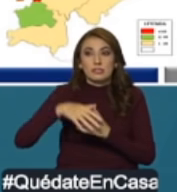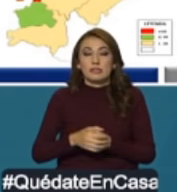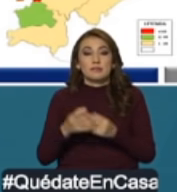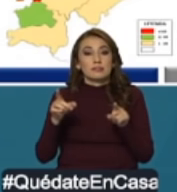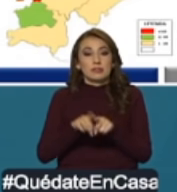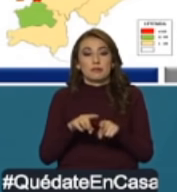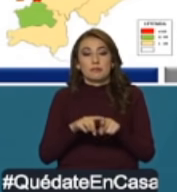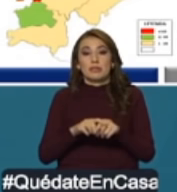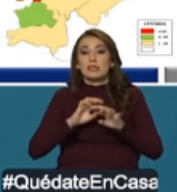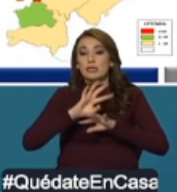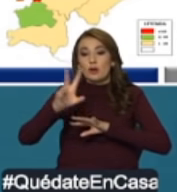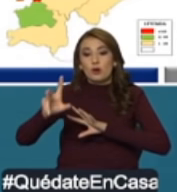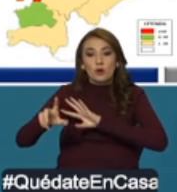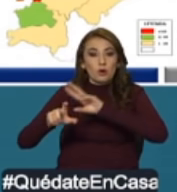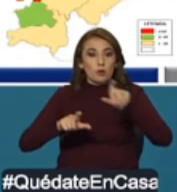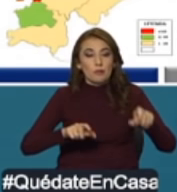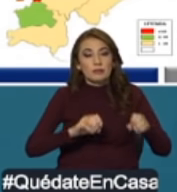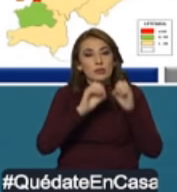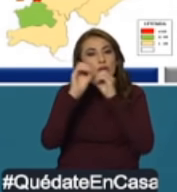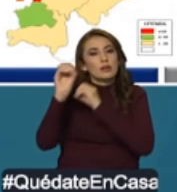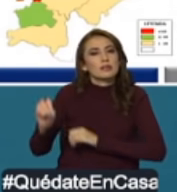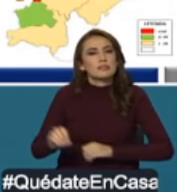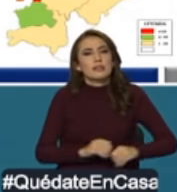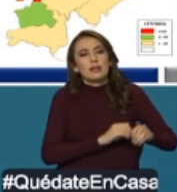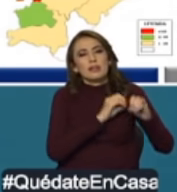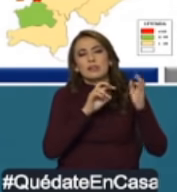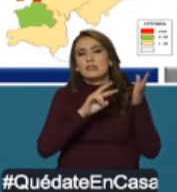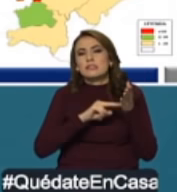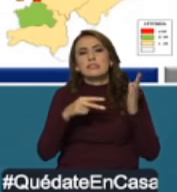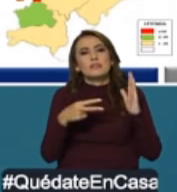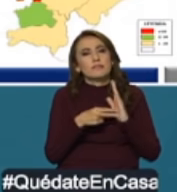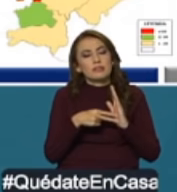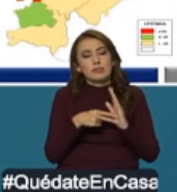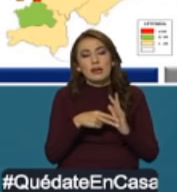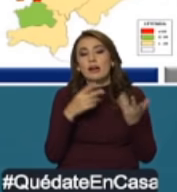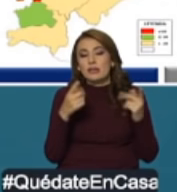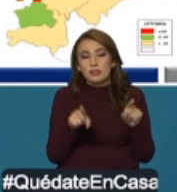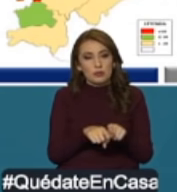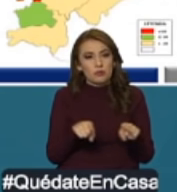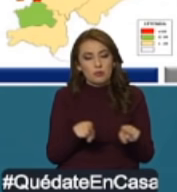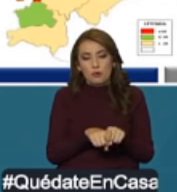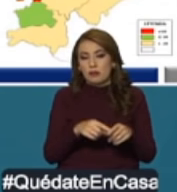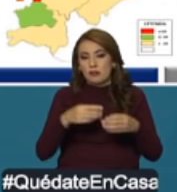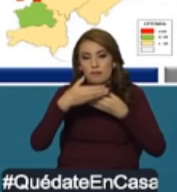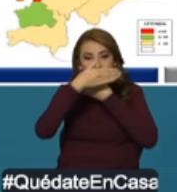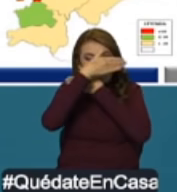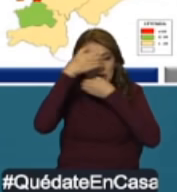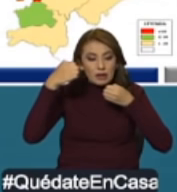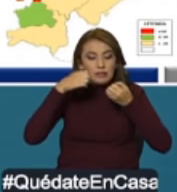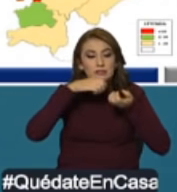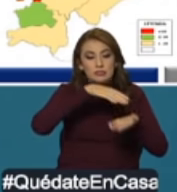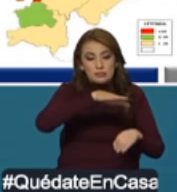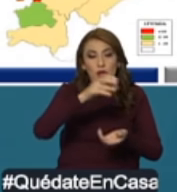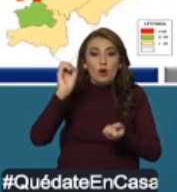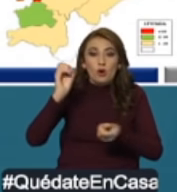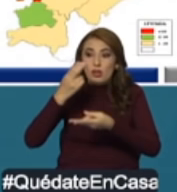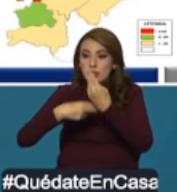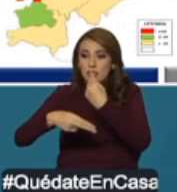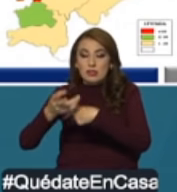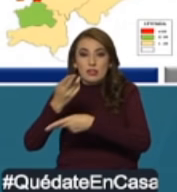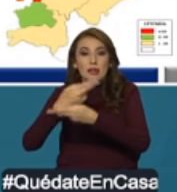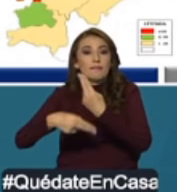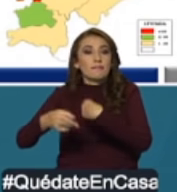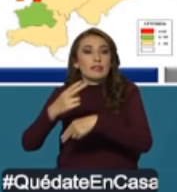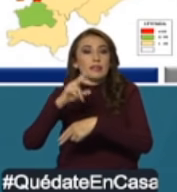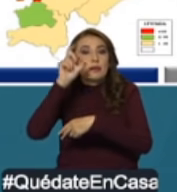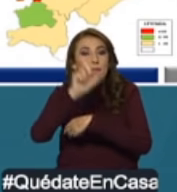con delincuencia organizada nacional, igual contrabando y microtráfico. Y también puede haber trata de personas, también puede